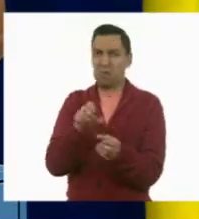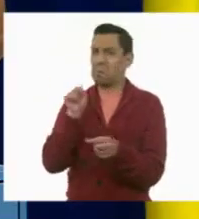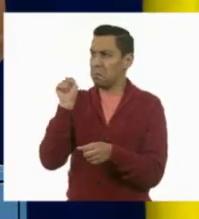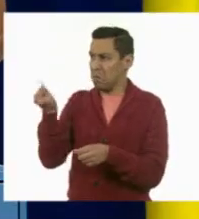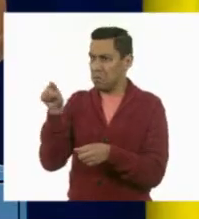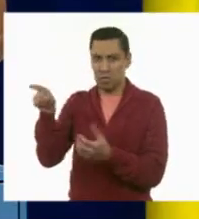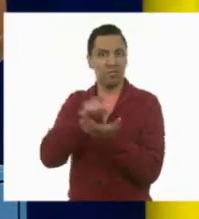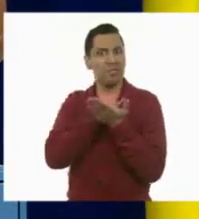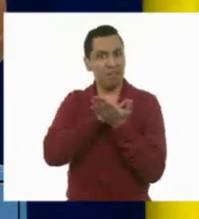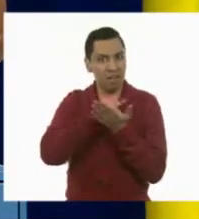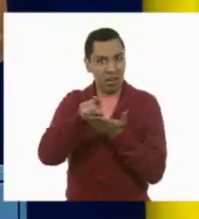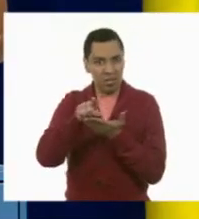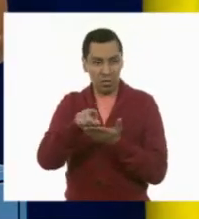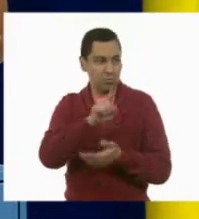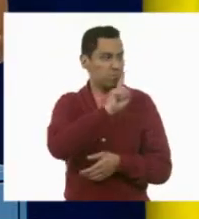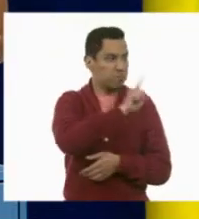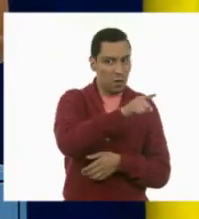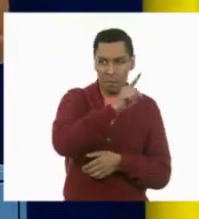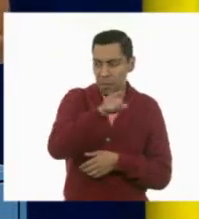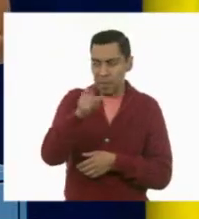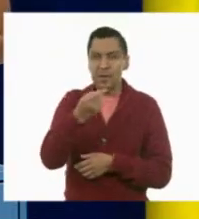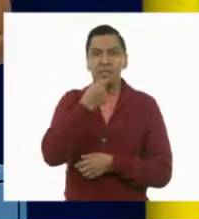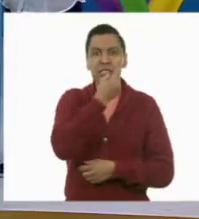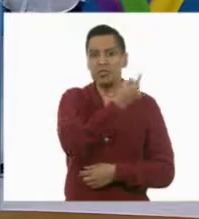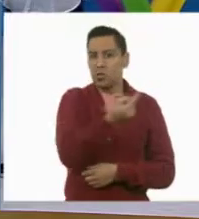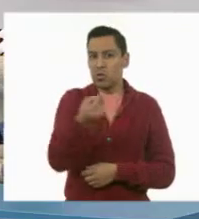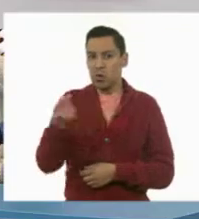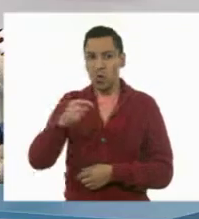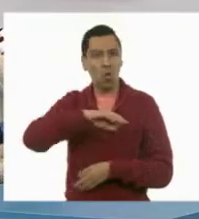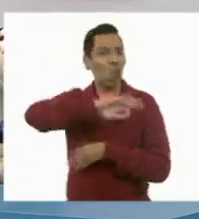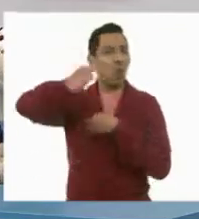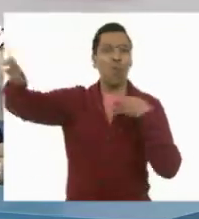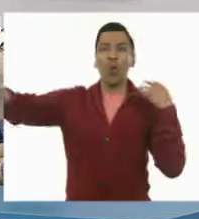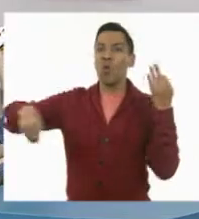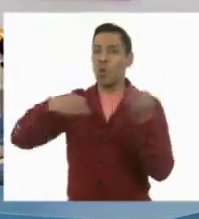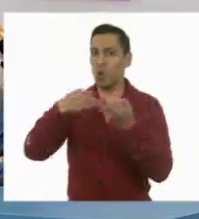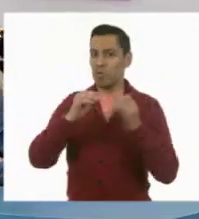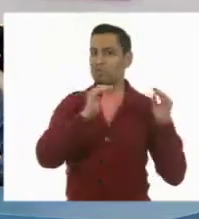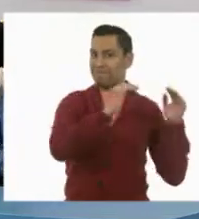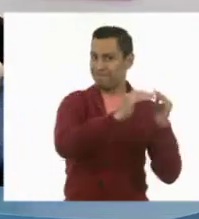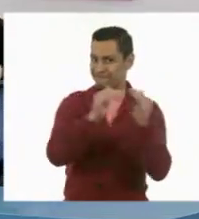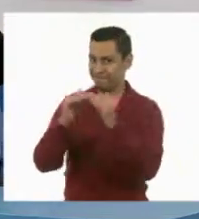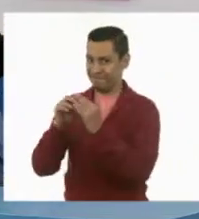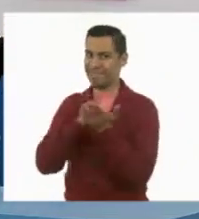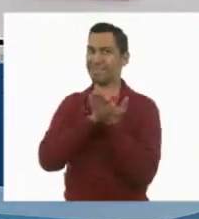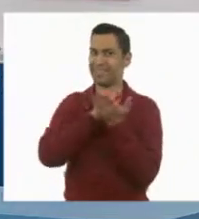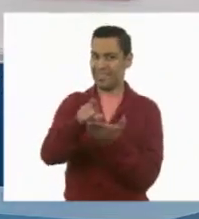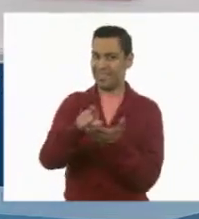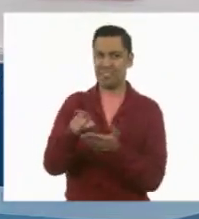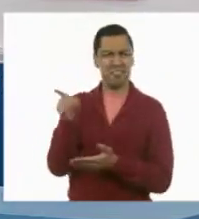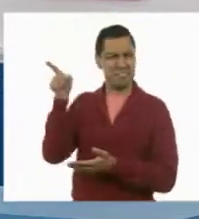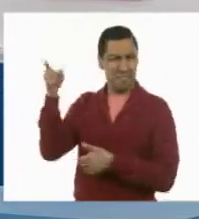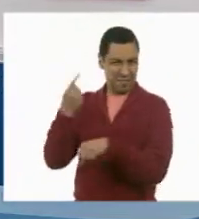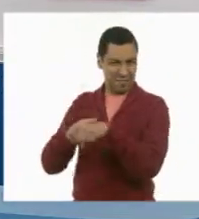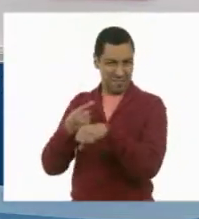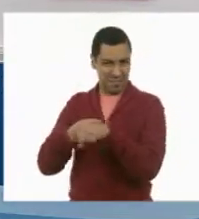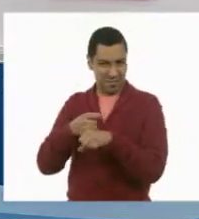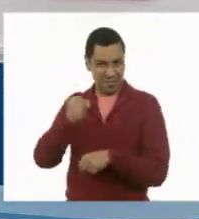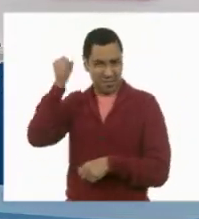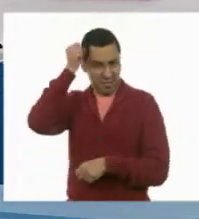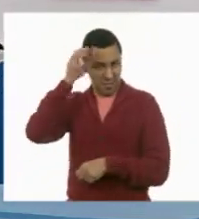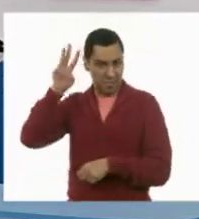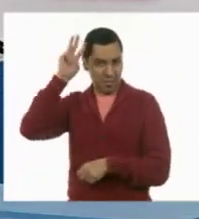mismos derechos. Yo quiero que piensen bien qué harían en el caso de Brandon, cómo harían que se respeten